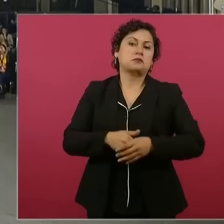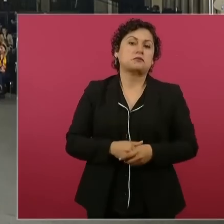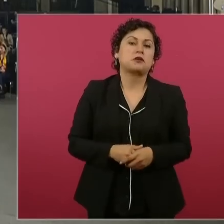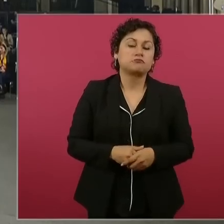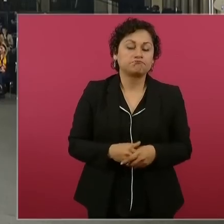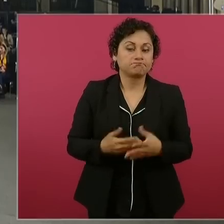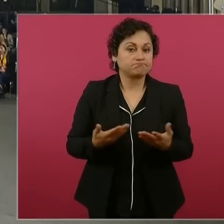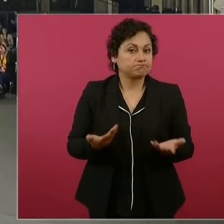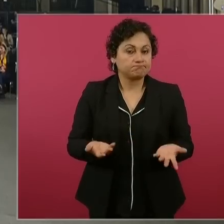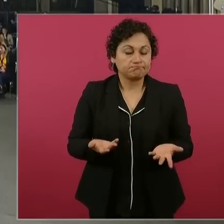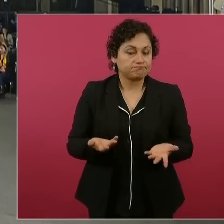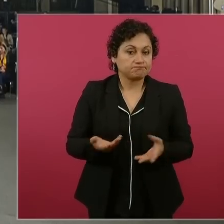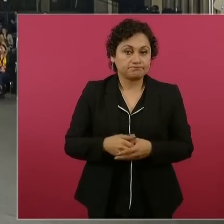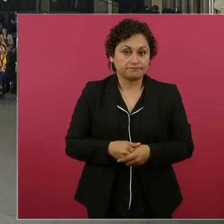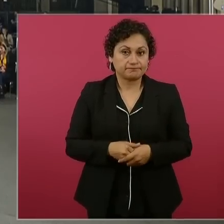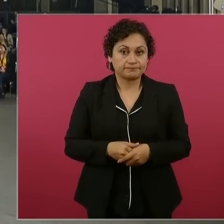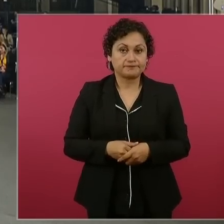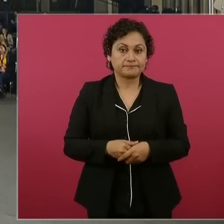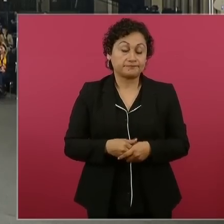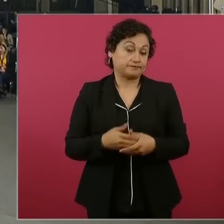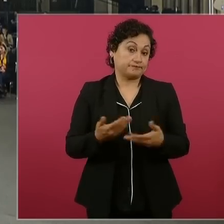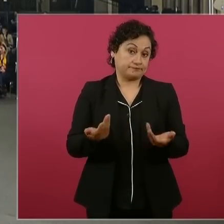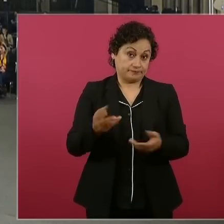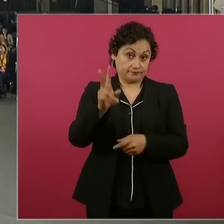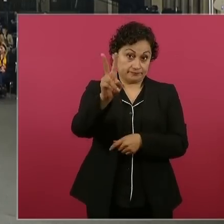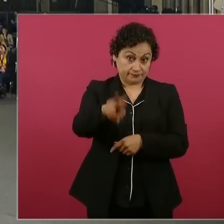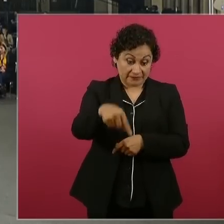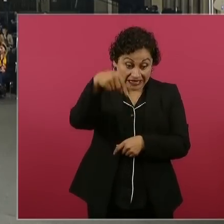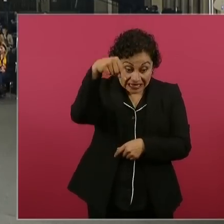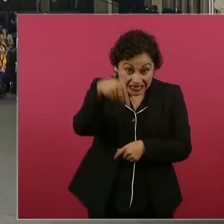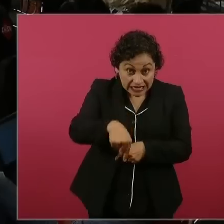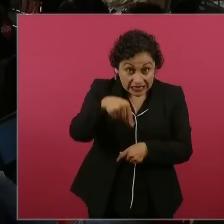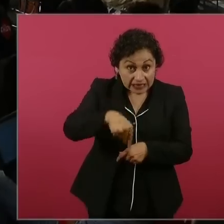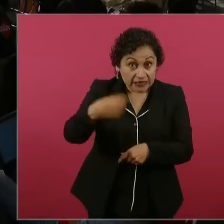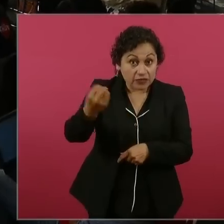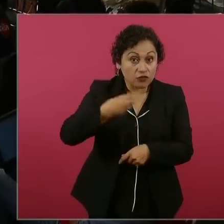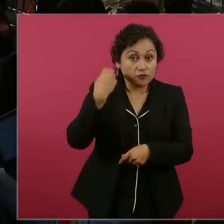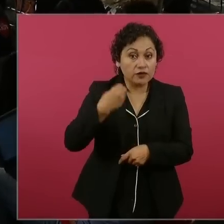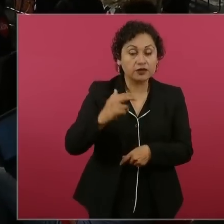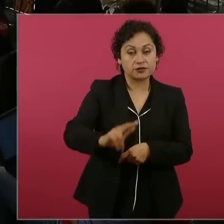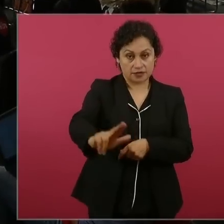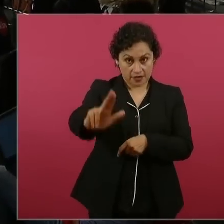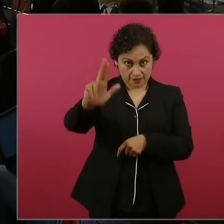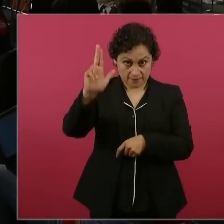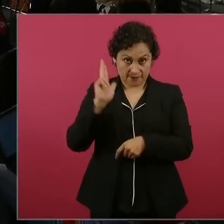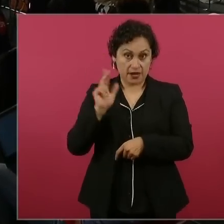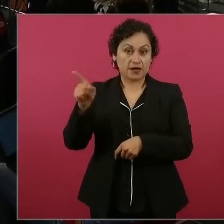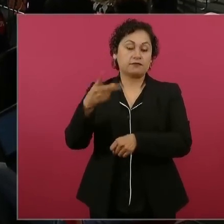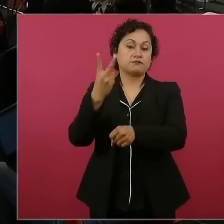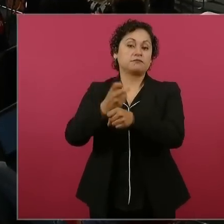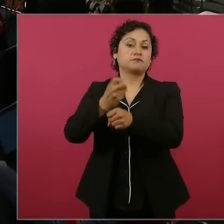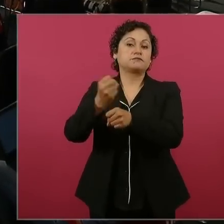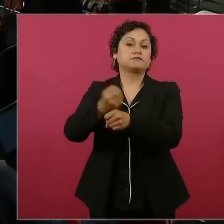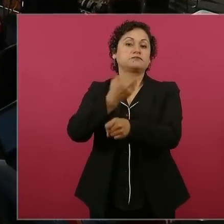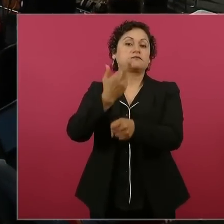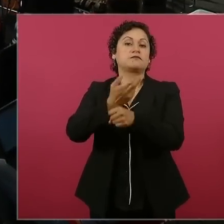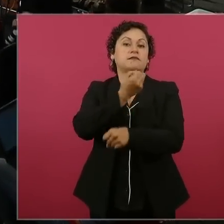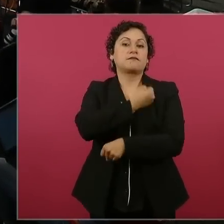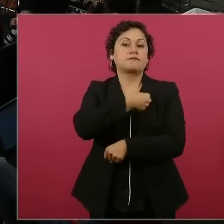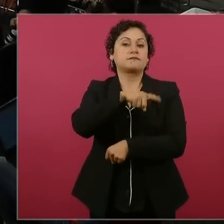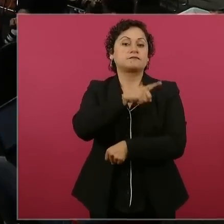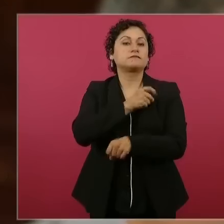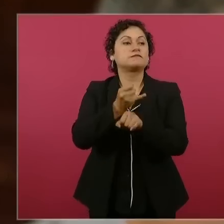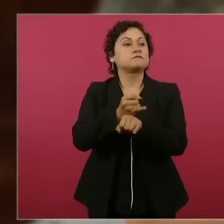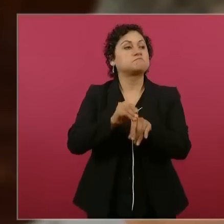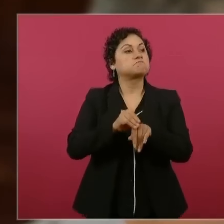esta área. Precisamente aquí en este espacio, señor presidente, el pasado martes, el subsecretario de Salud